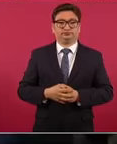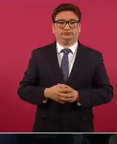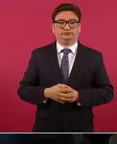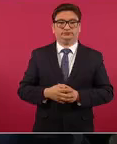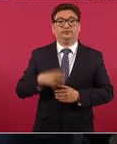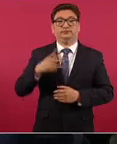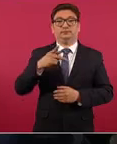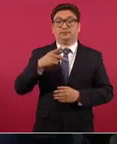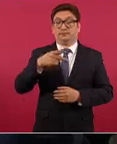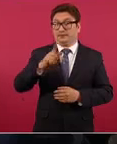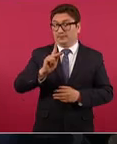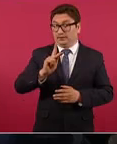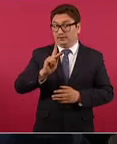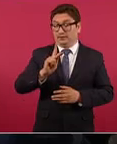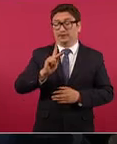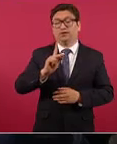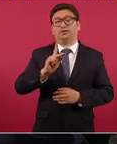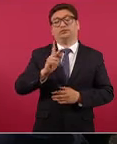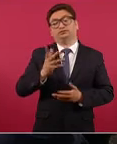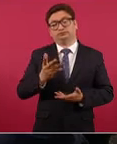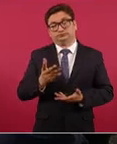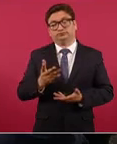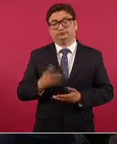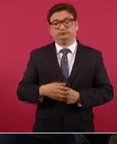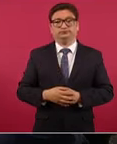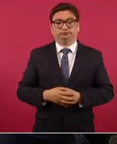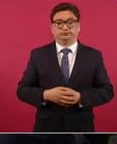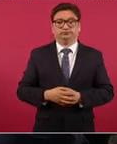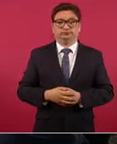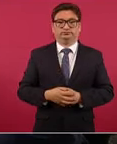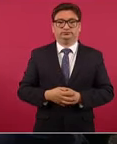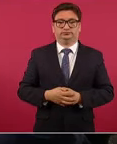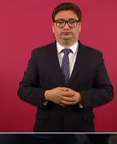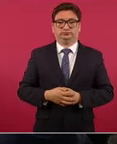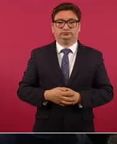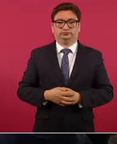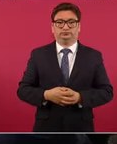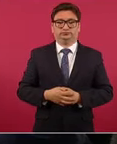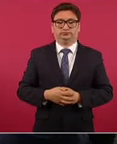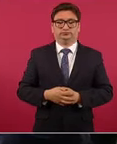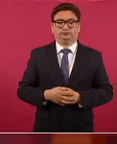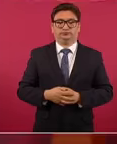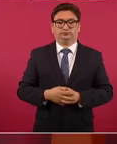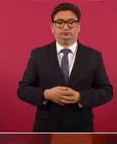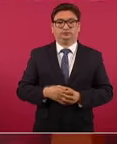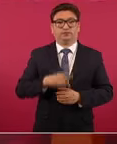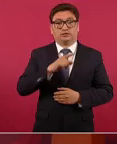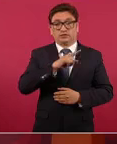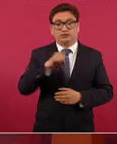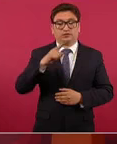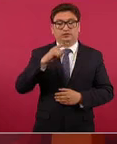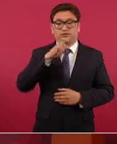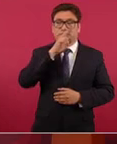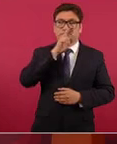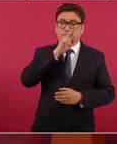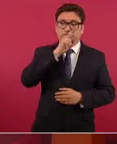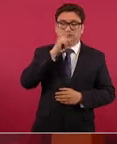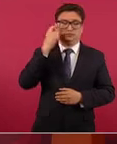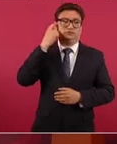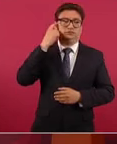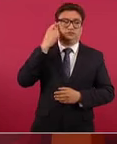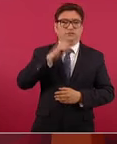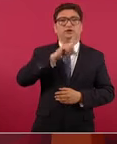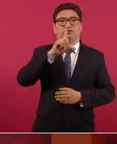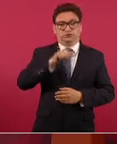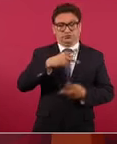se quedaron con esa inquietud y luego